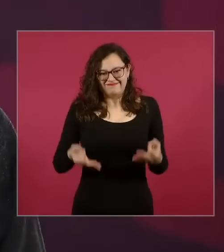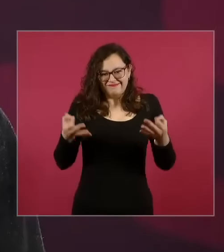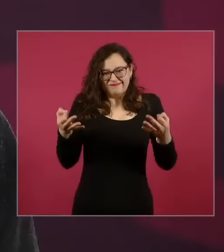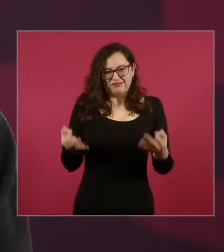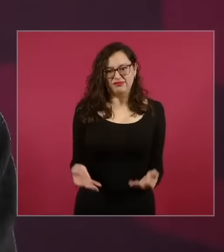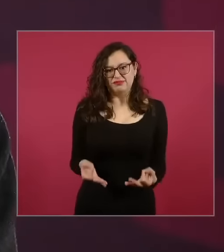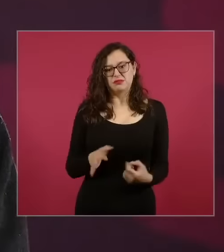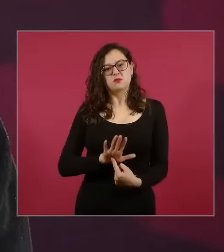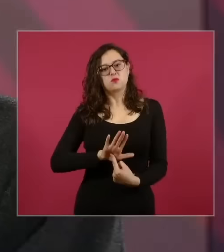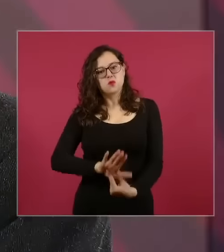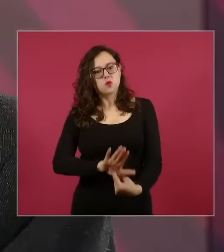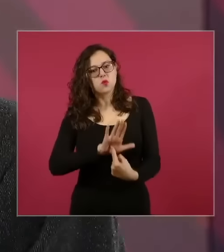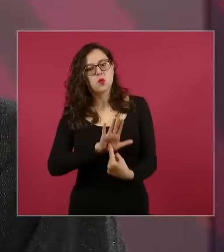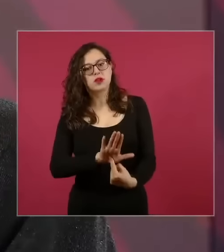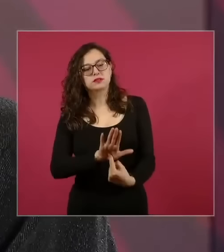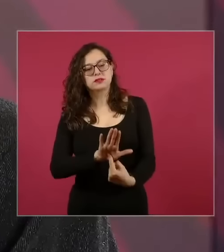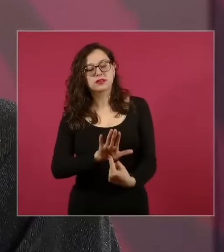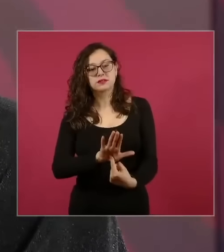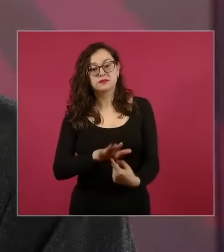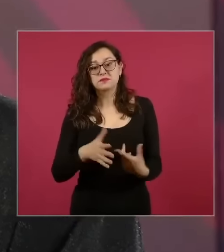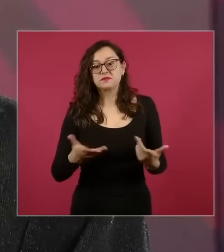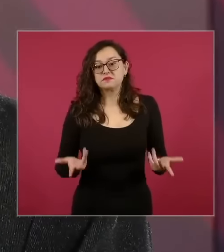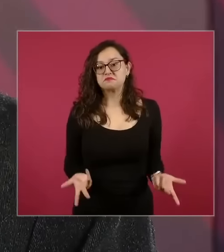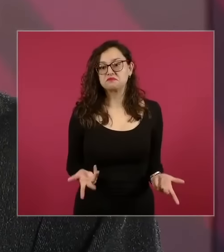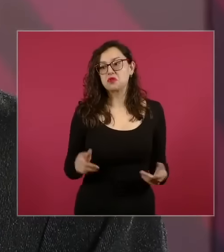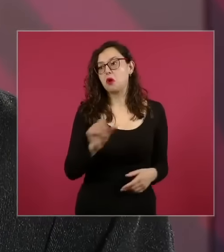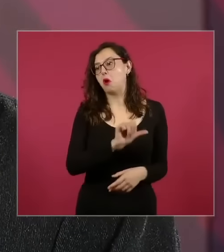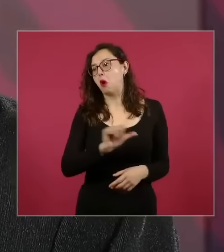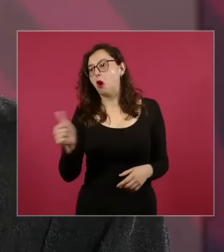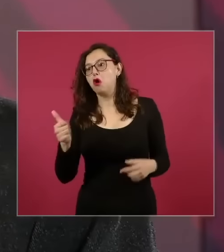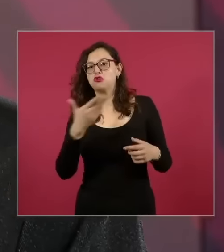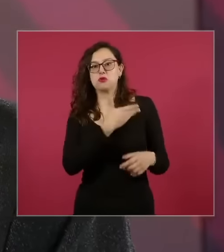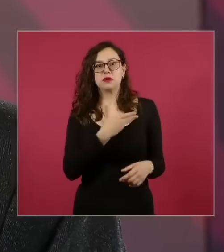porque cualquier otro acomplejado,